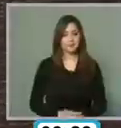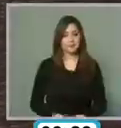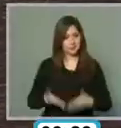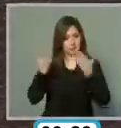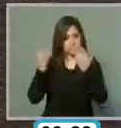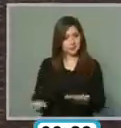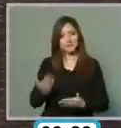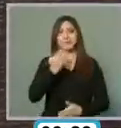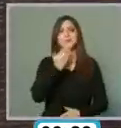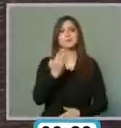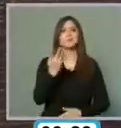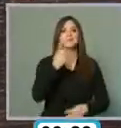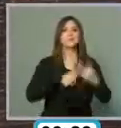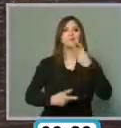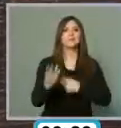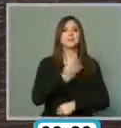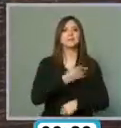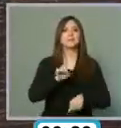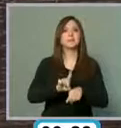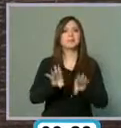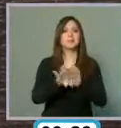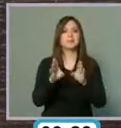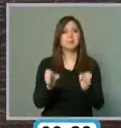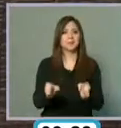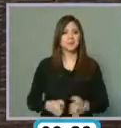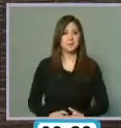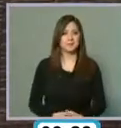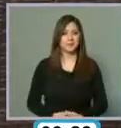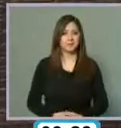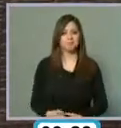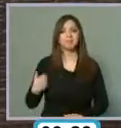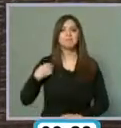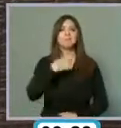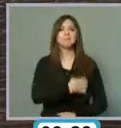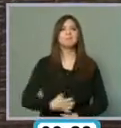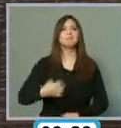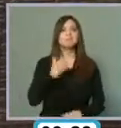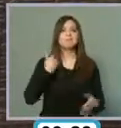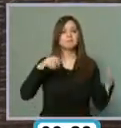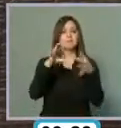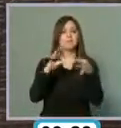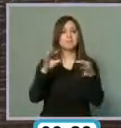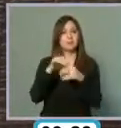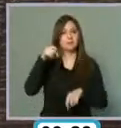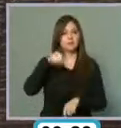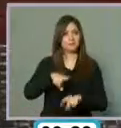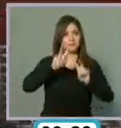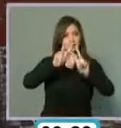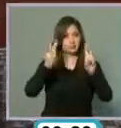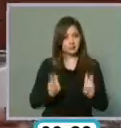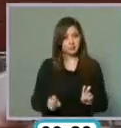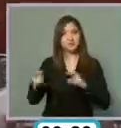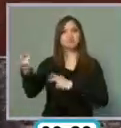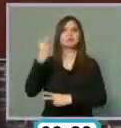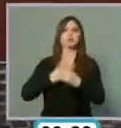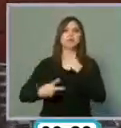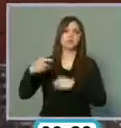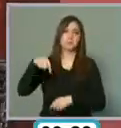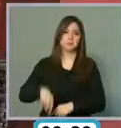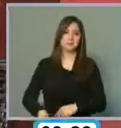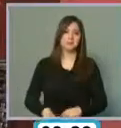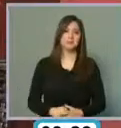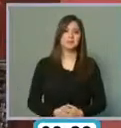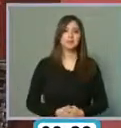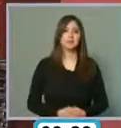Maestro, bienvenido. Hola. Muy buenos días, ¿cómo está? Muy contento de hablar de este tema y estar aquí con ustedes. Y bueno, nosotros vamos